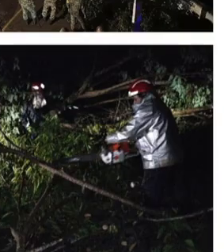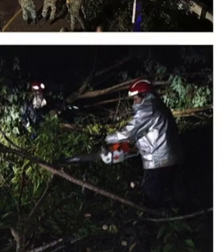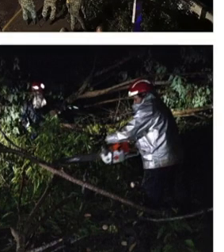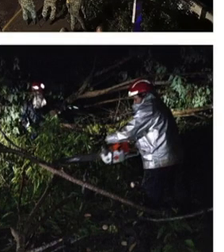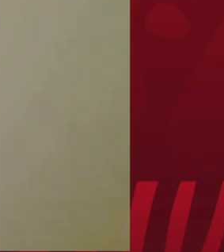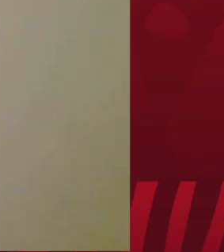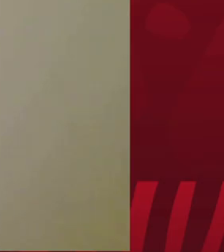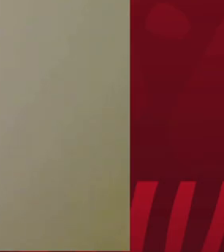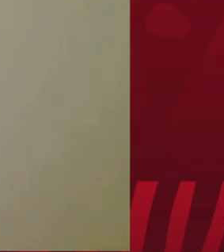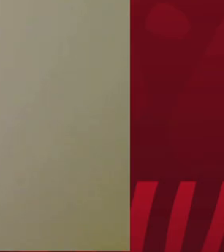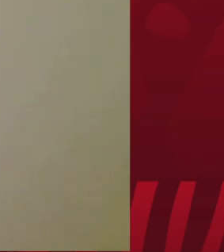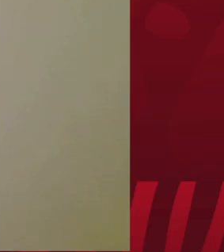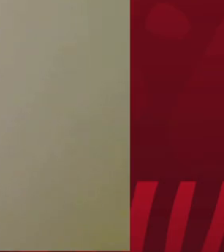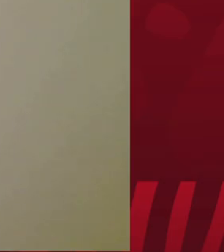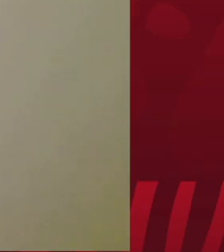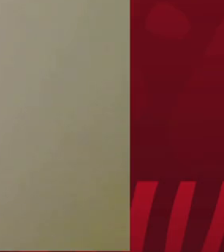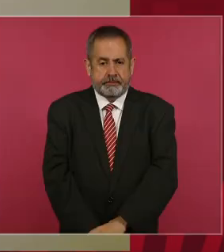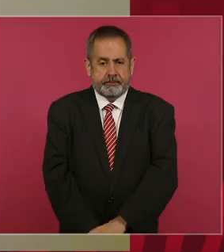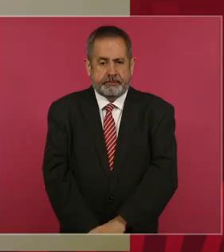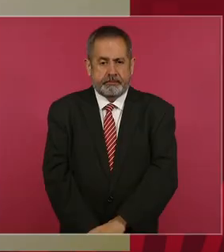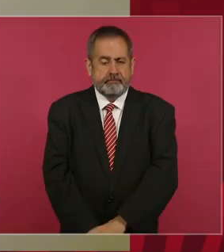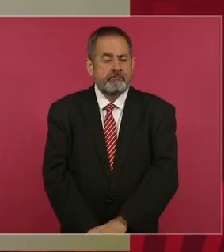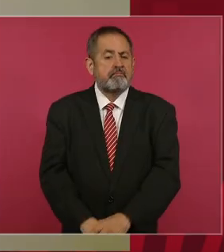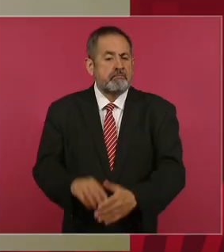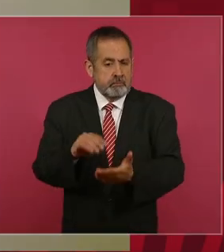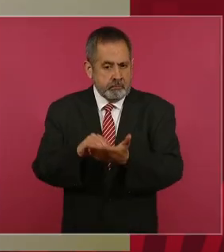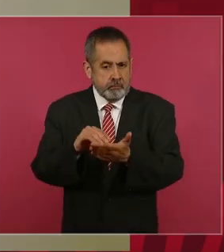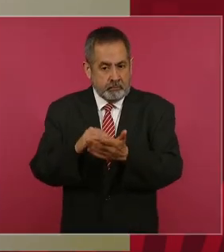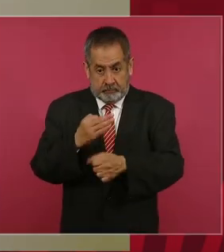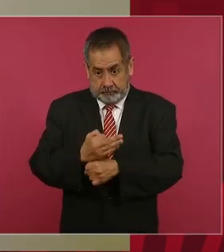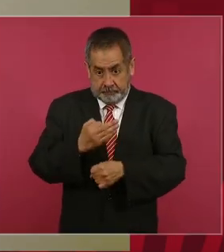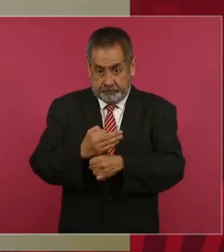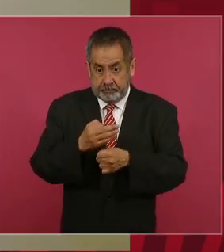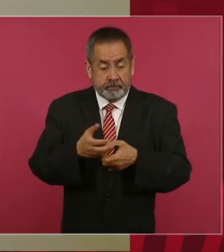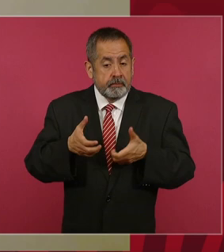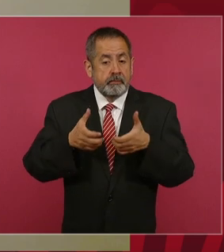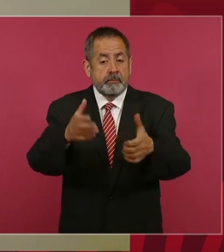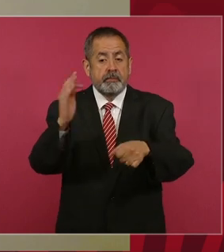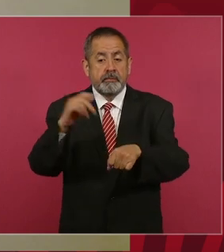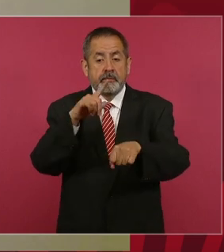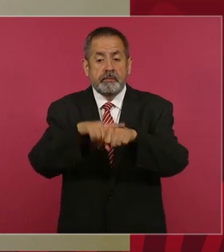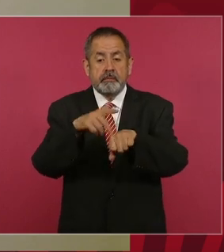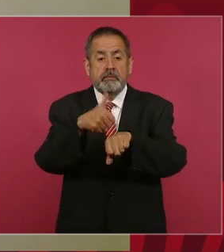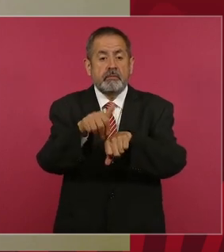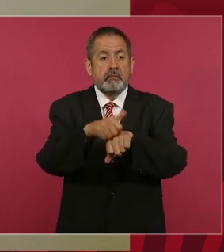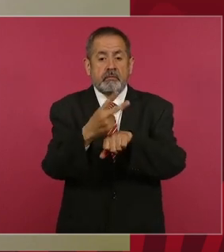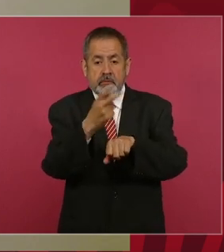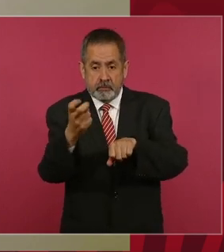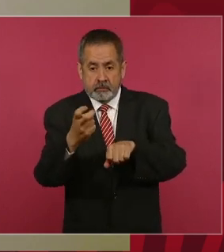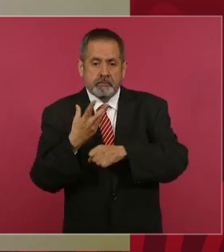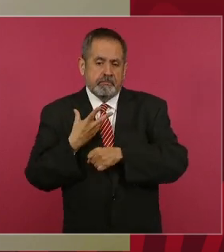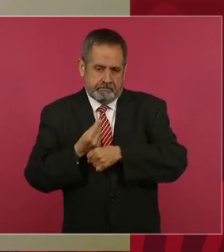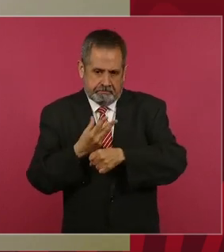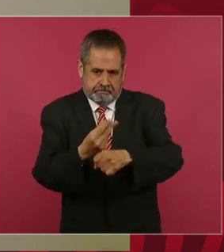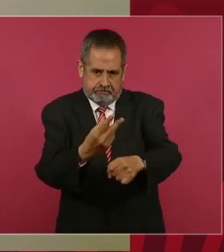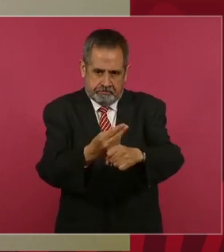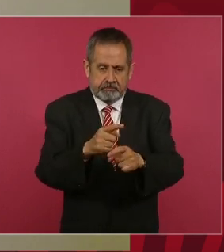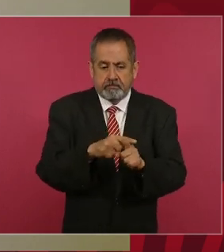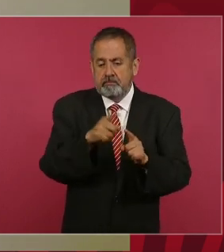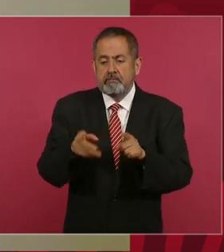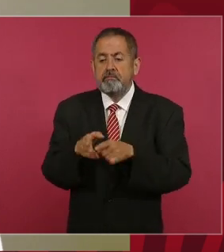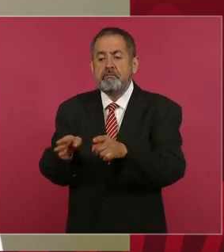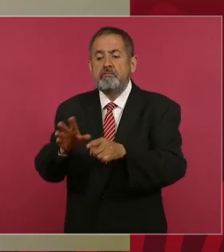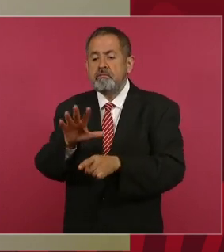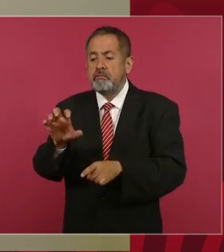ya reparándose en este momento la carretera federal 200 y las estatales